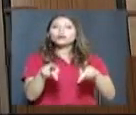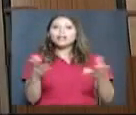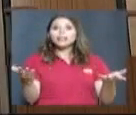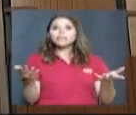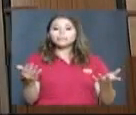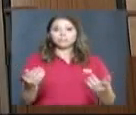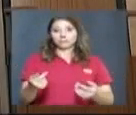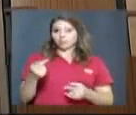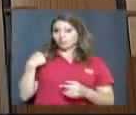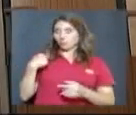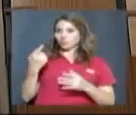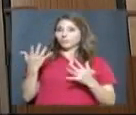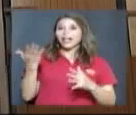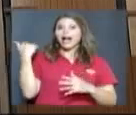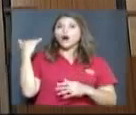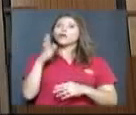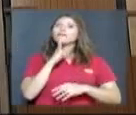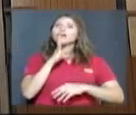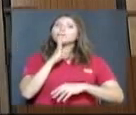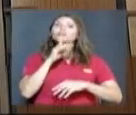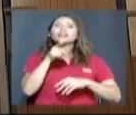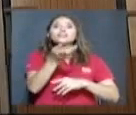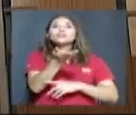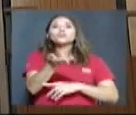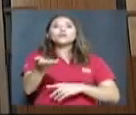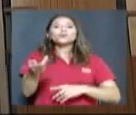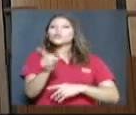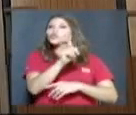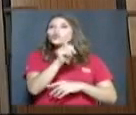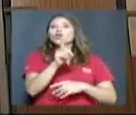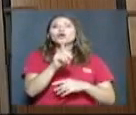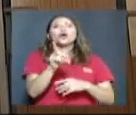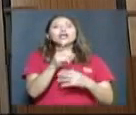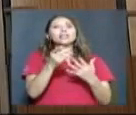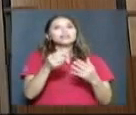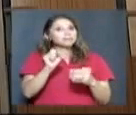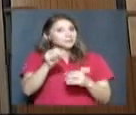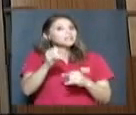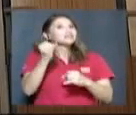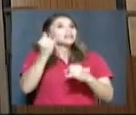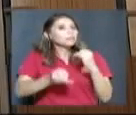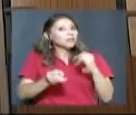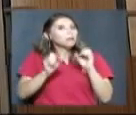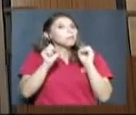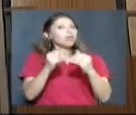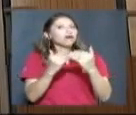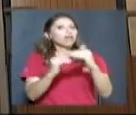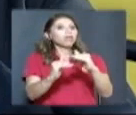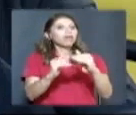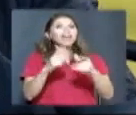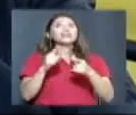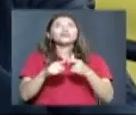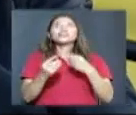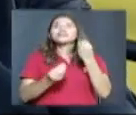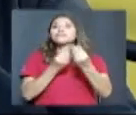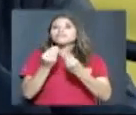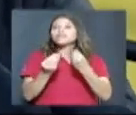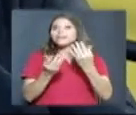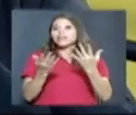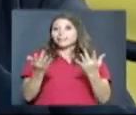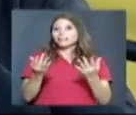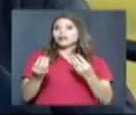son inagotables. A partir de que esos no son inagotables, técnicamente, ¿qué son las frecuencias, los recursos, en este caso,